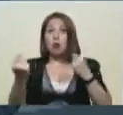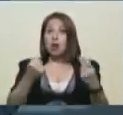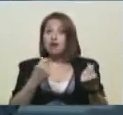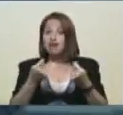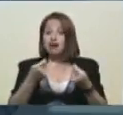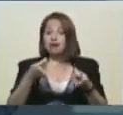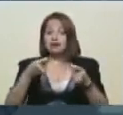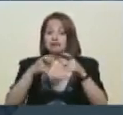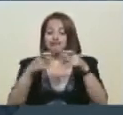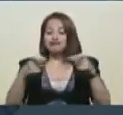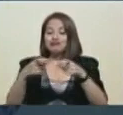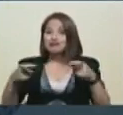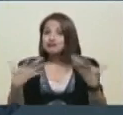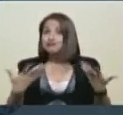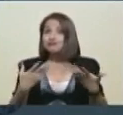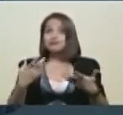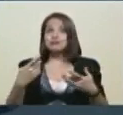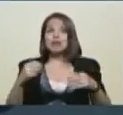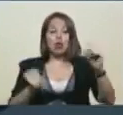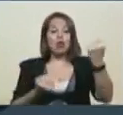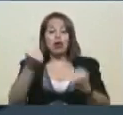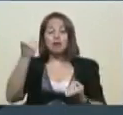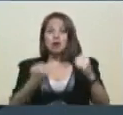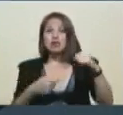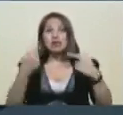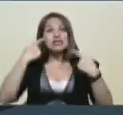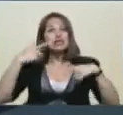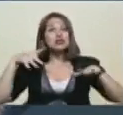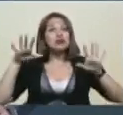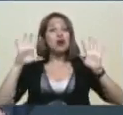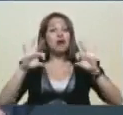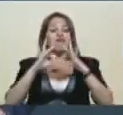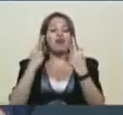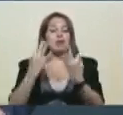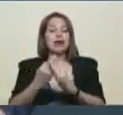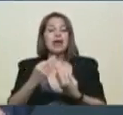camioneta en el sector Ceucán, presuntamente perteneciente a un familiar de Leopoldo López.